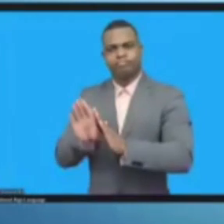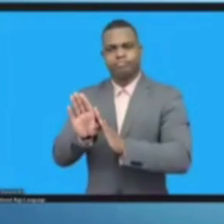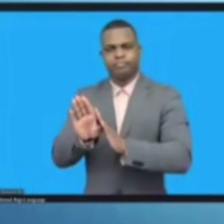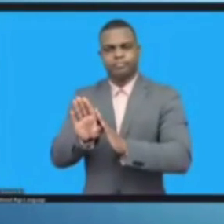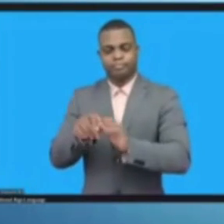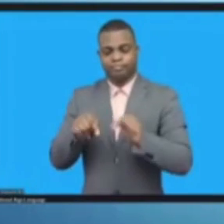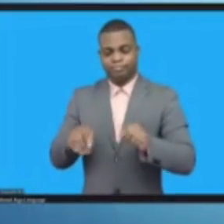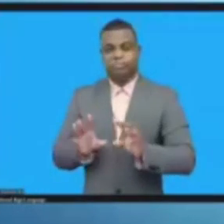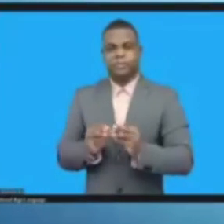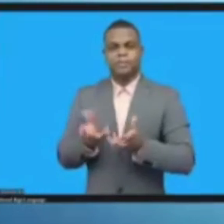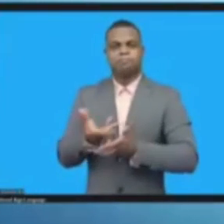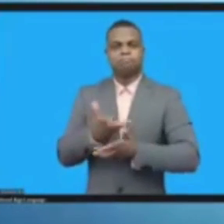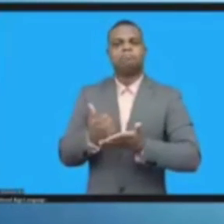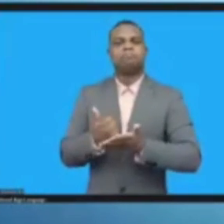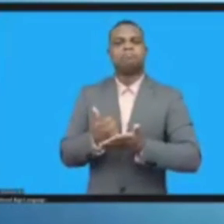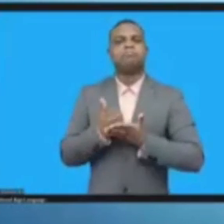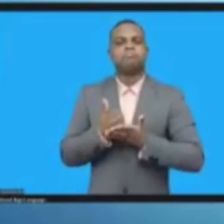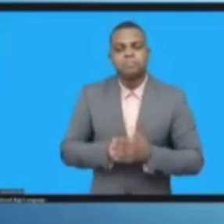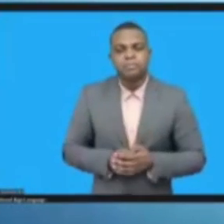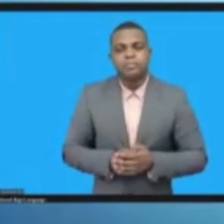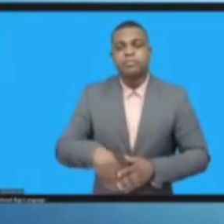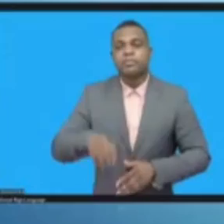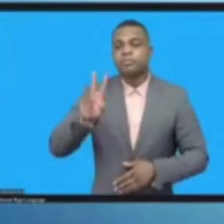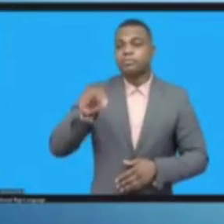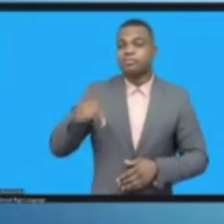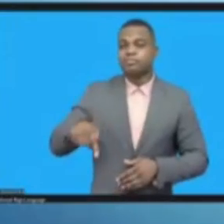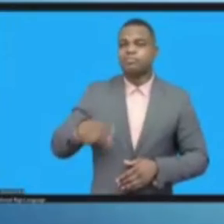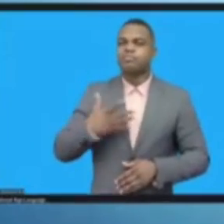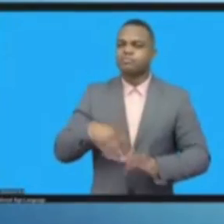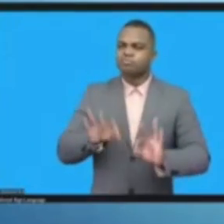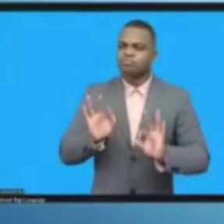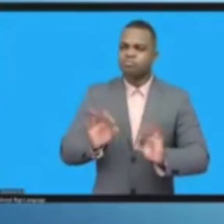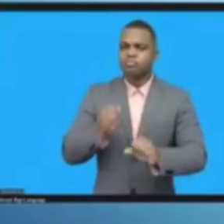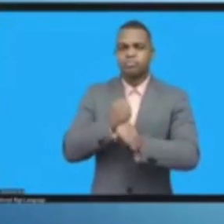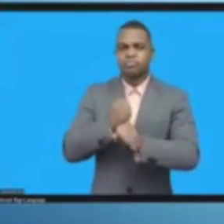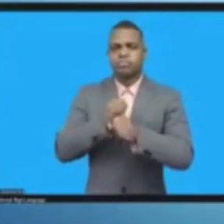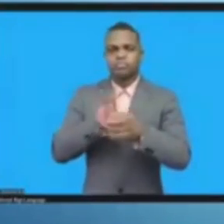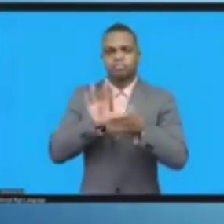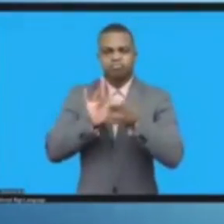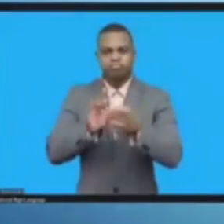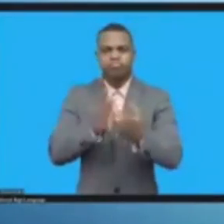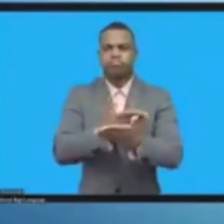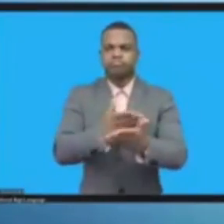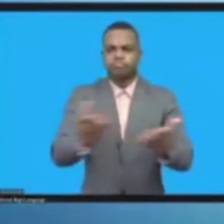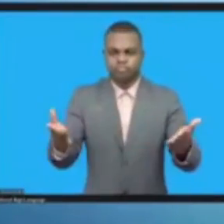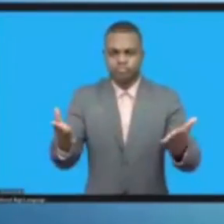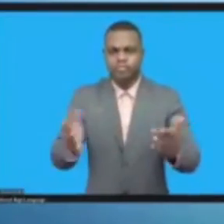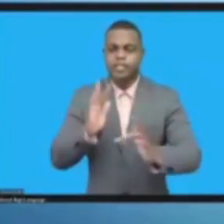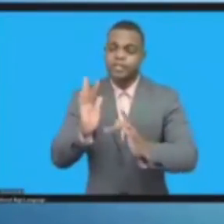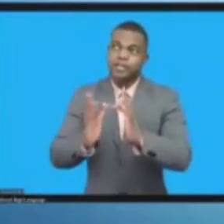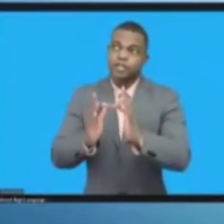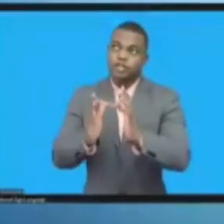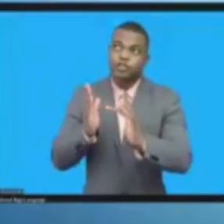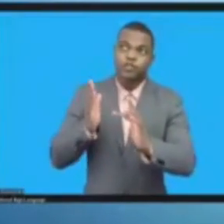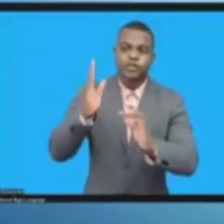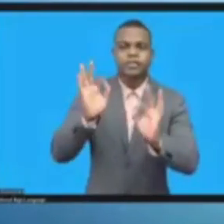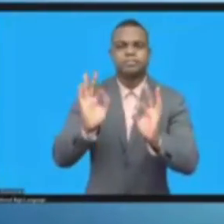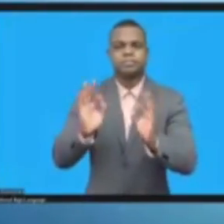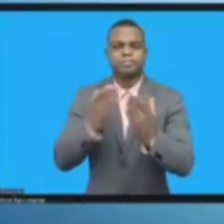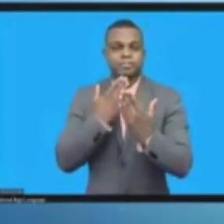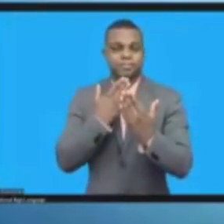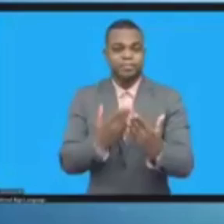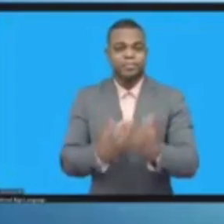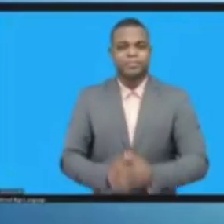comprometidas totalmente con todos ustedes para lograr una internet abierta segura y resiliente para todos Muchas gracias